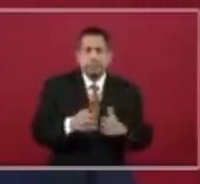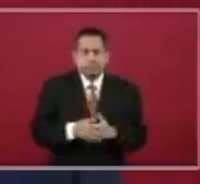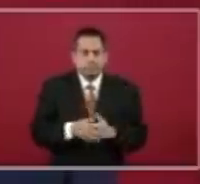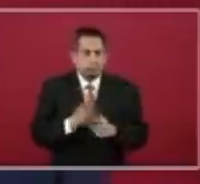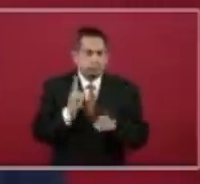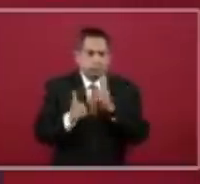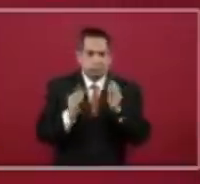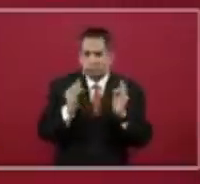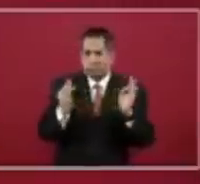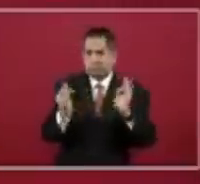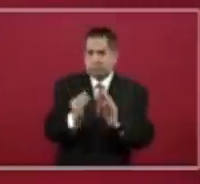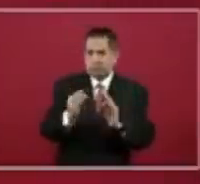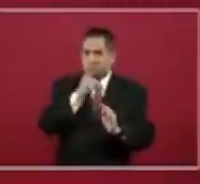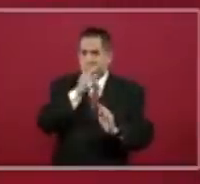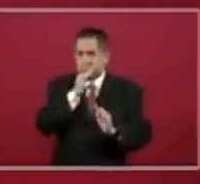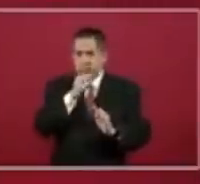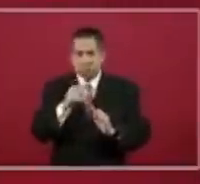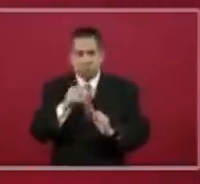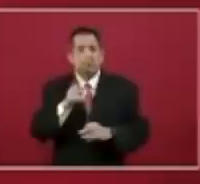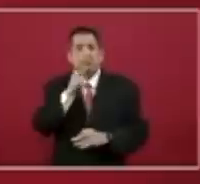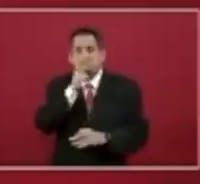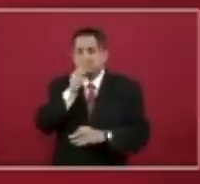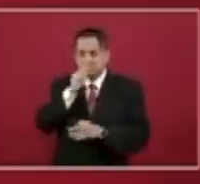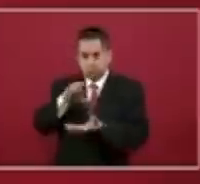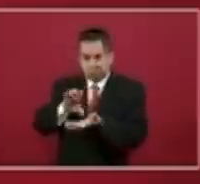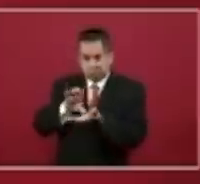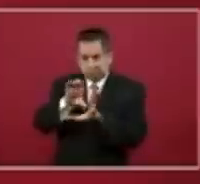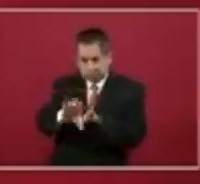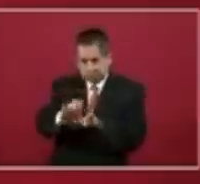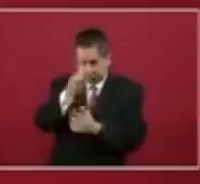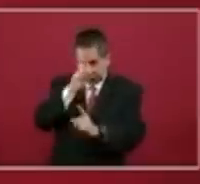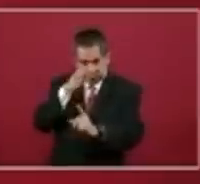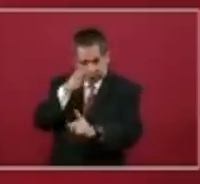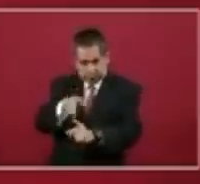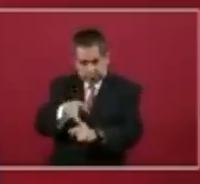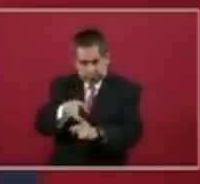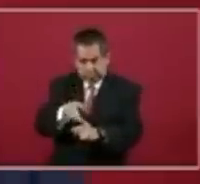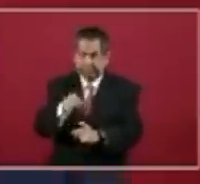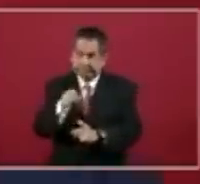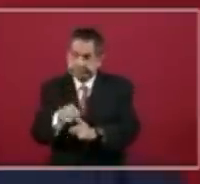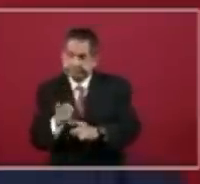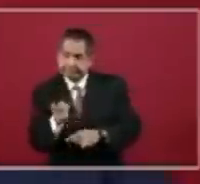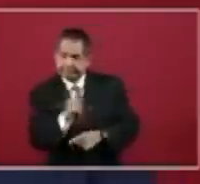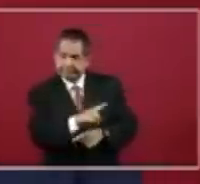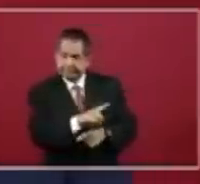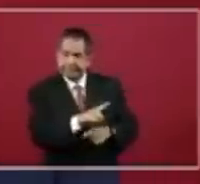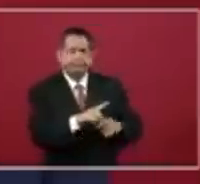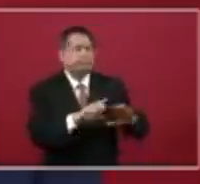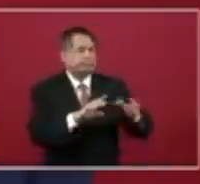con los padres reciben el recurso y